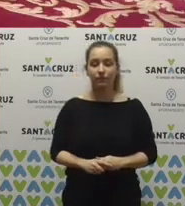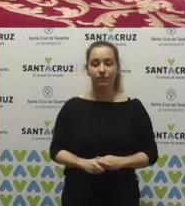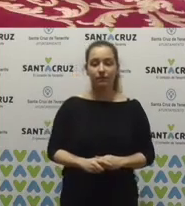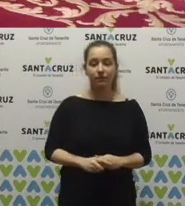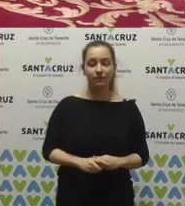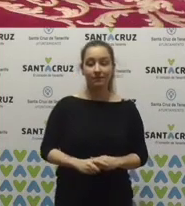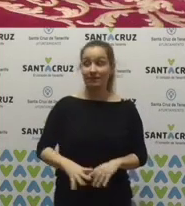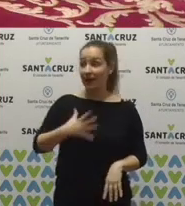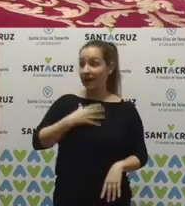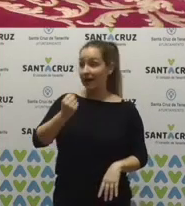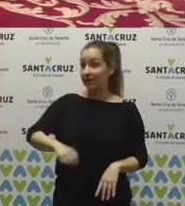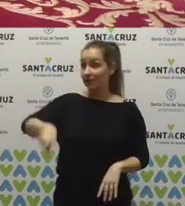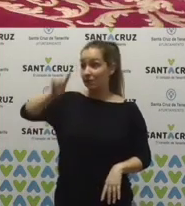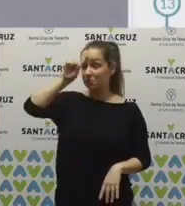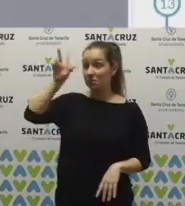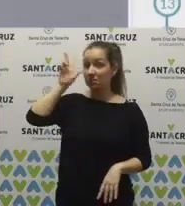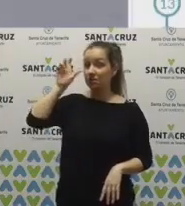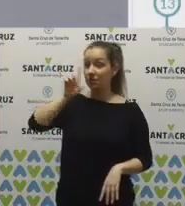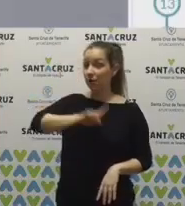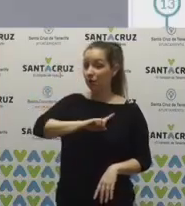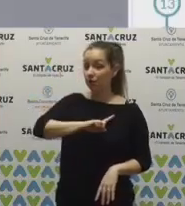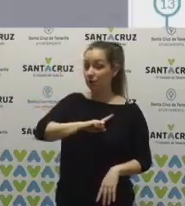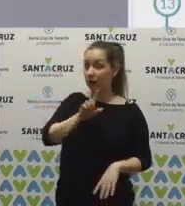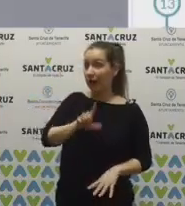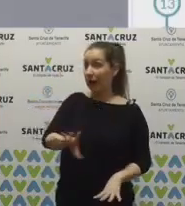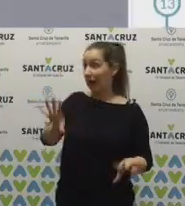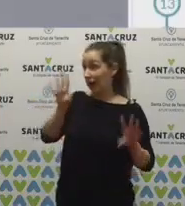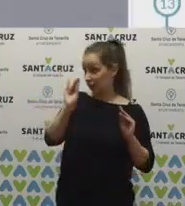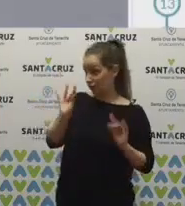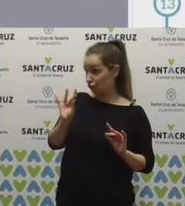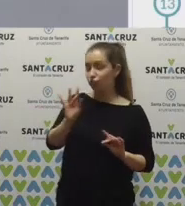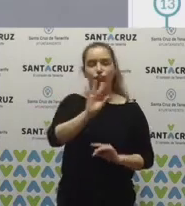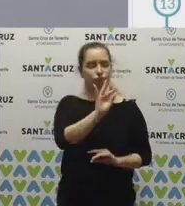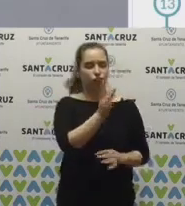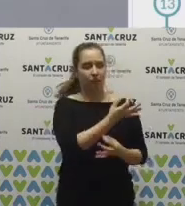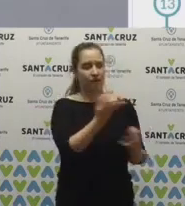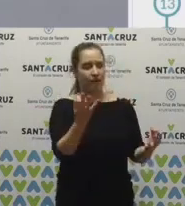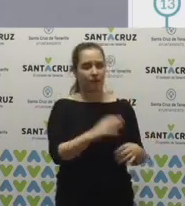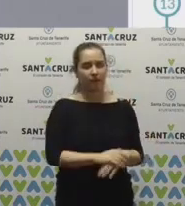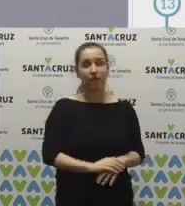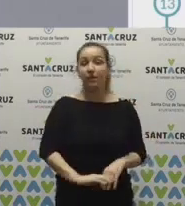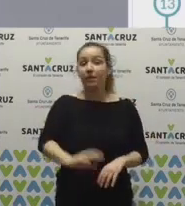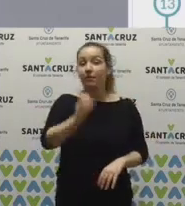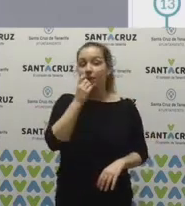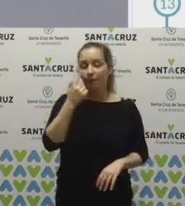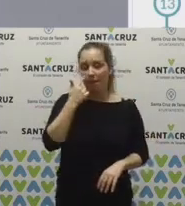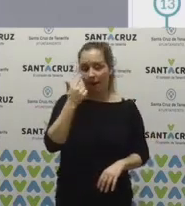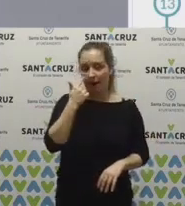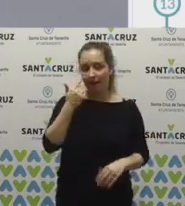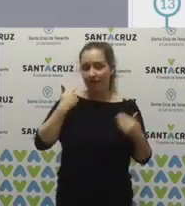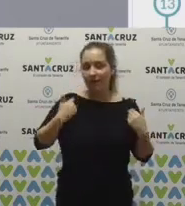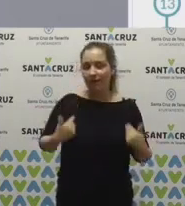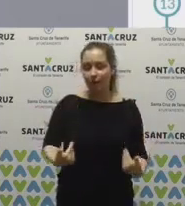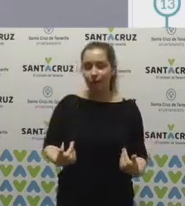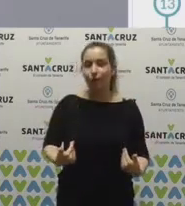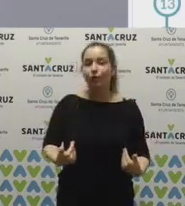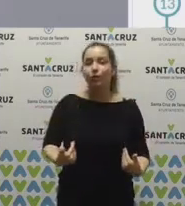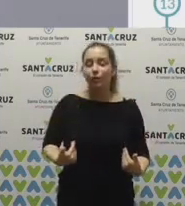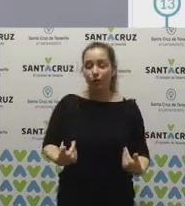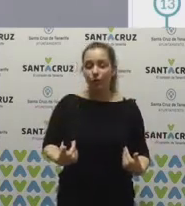entonces y se me oye perfectamente bueno vamos a ver yo miren para